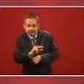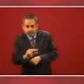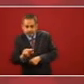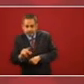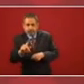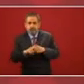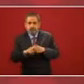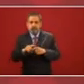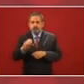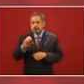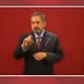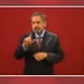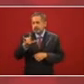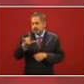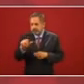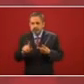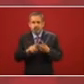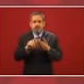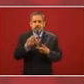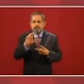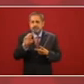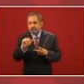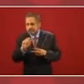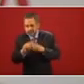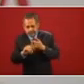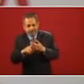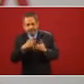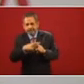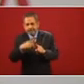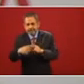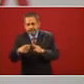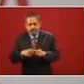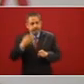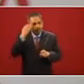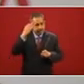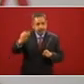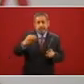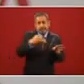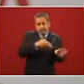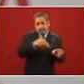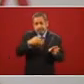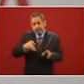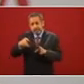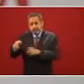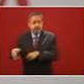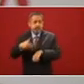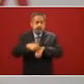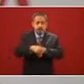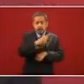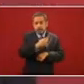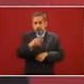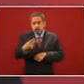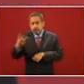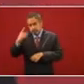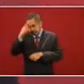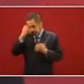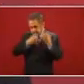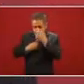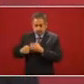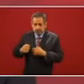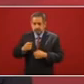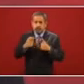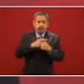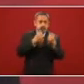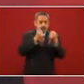en células, en matraces, en animales, y las 3 fases de la investigación clínica, 1, 2 y 3, para ver primero